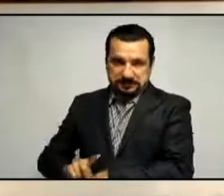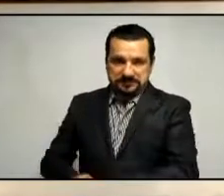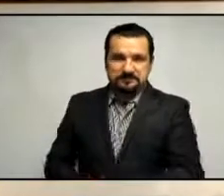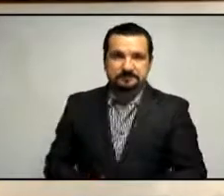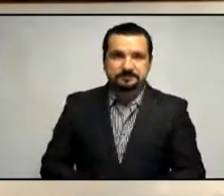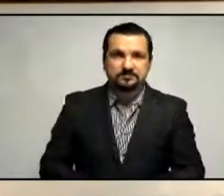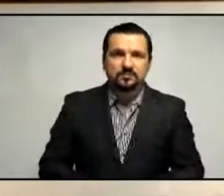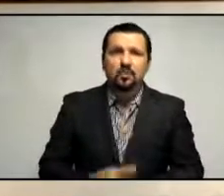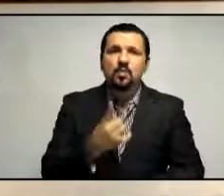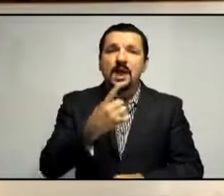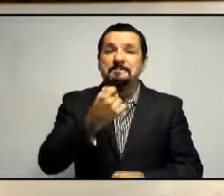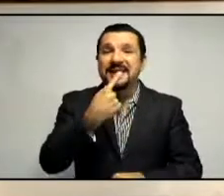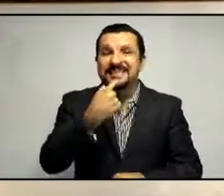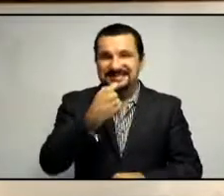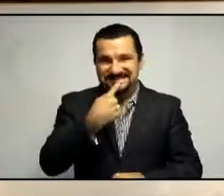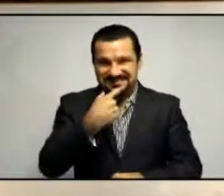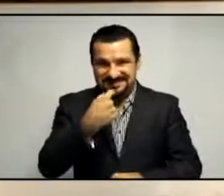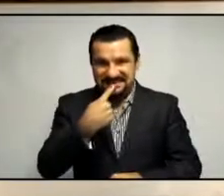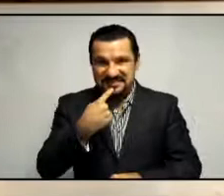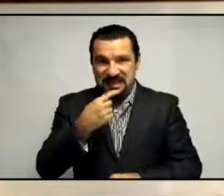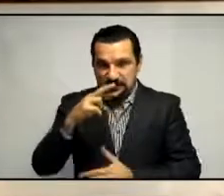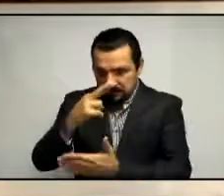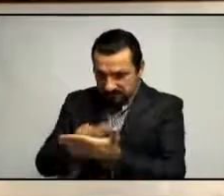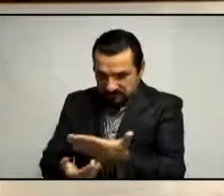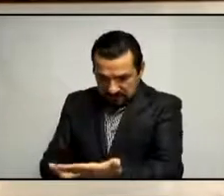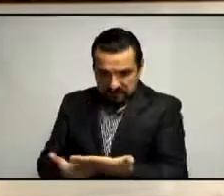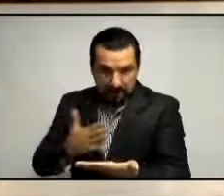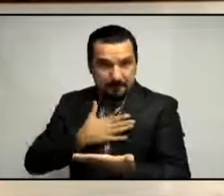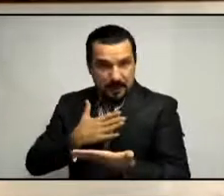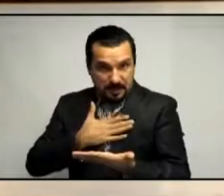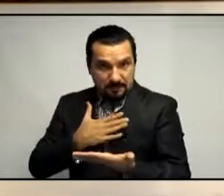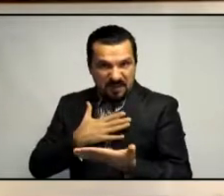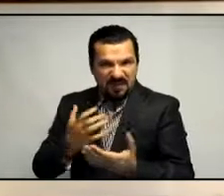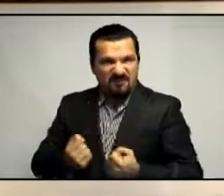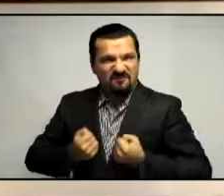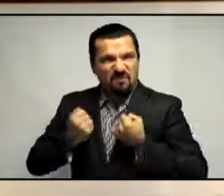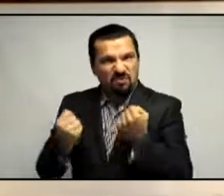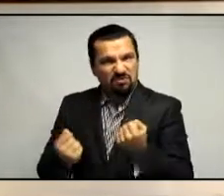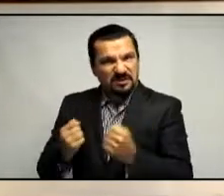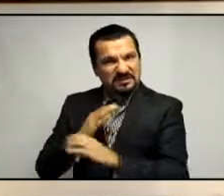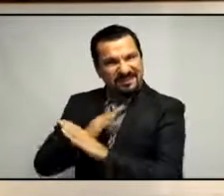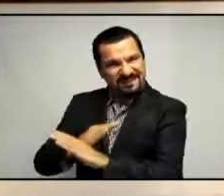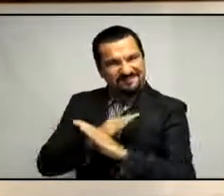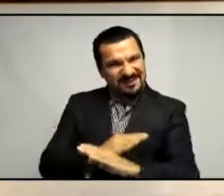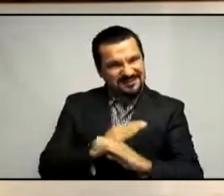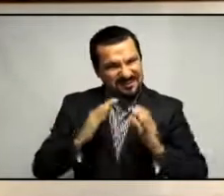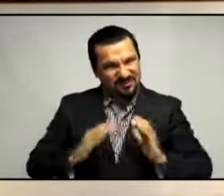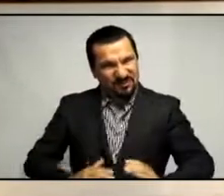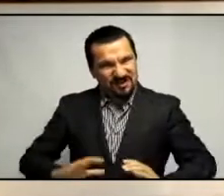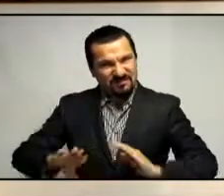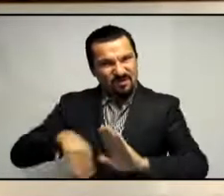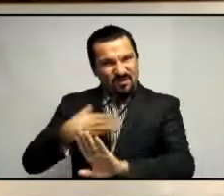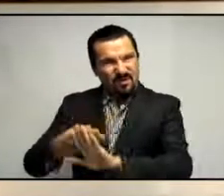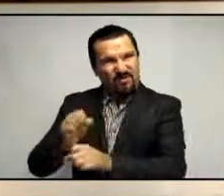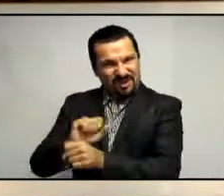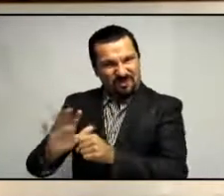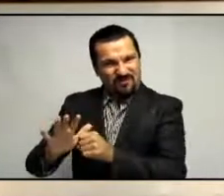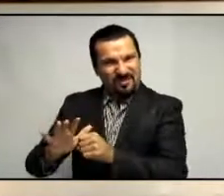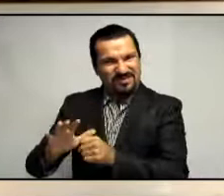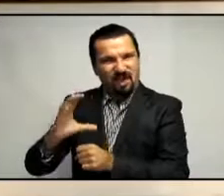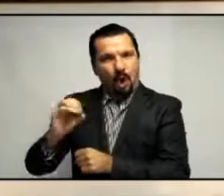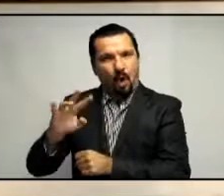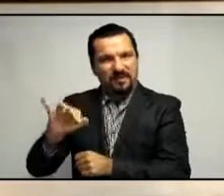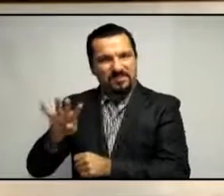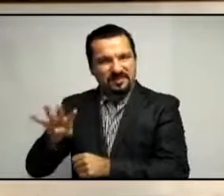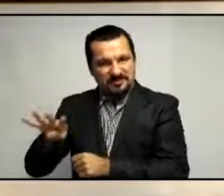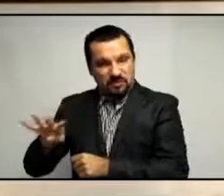los medicamentos que me recetaron para fortalecer mis defensas contra el COVID-19, la